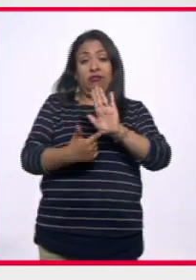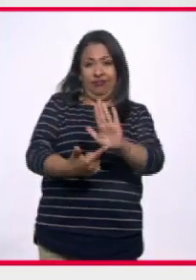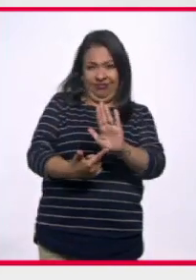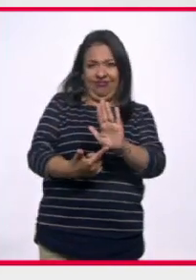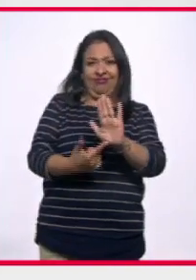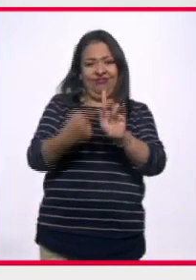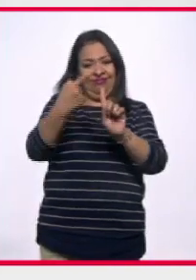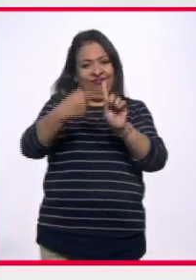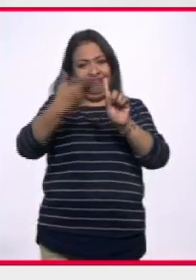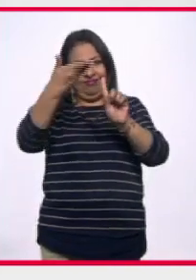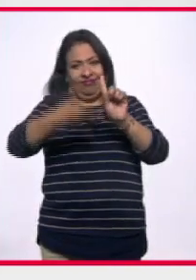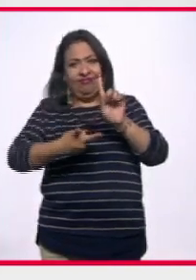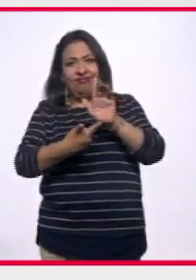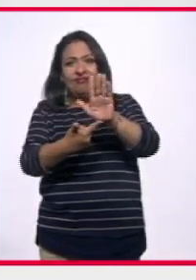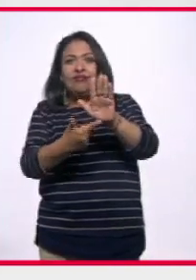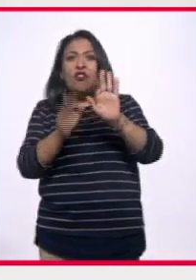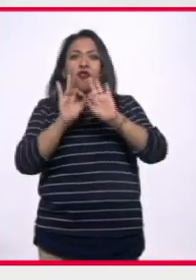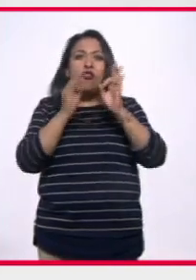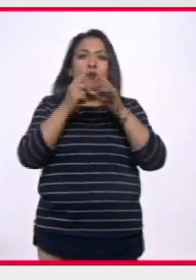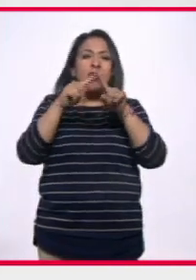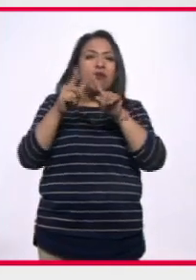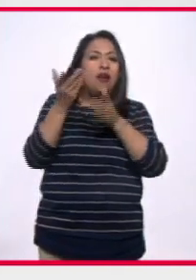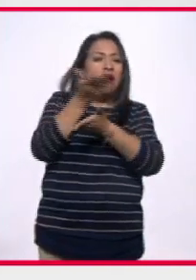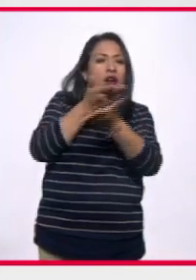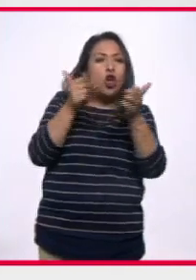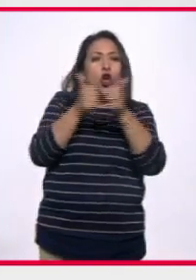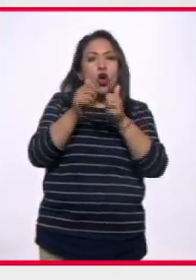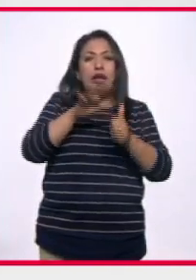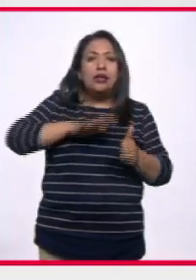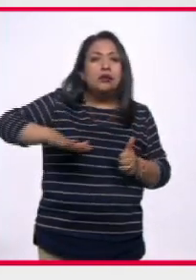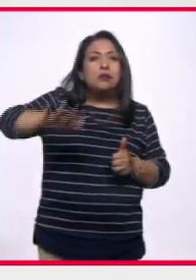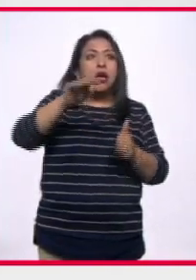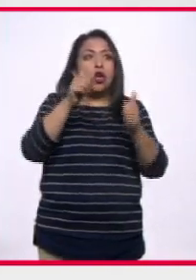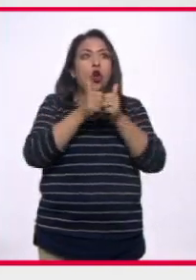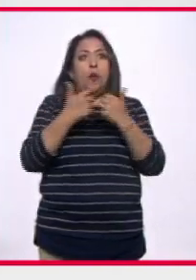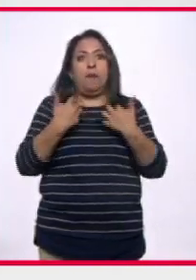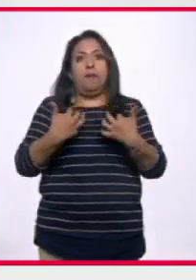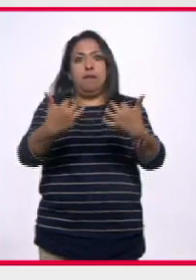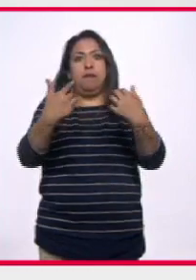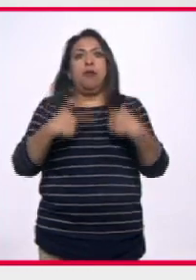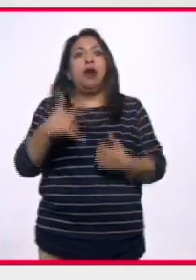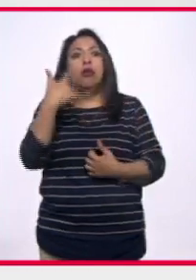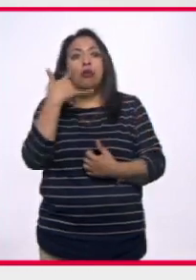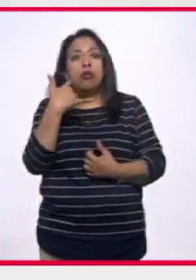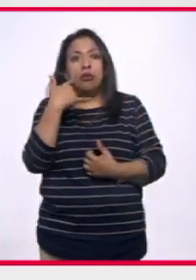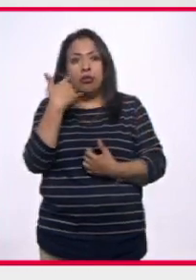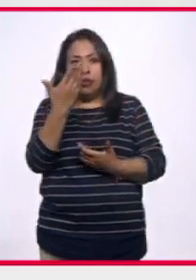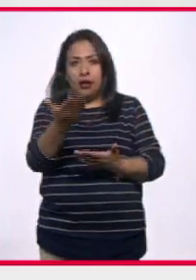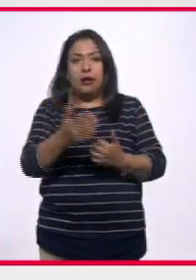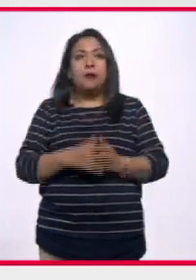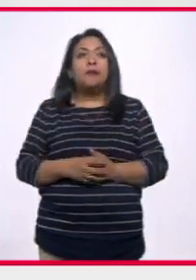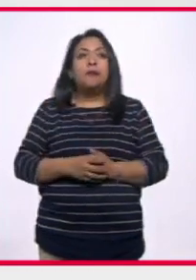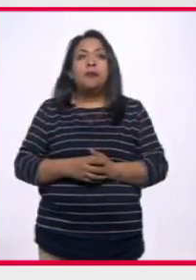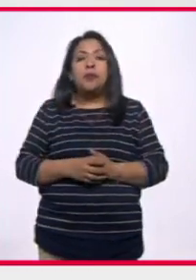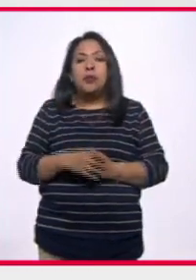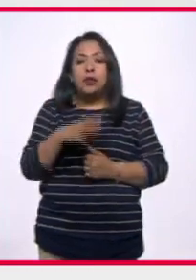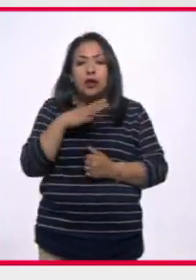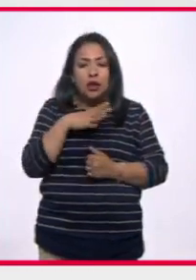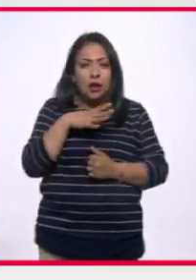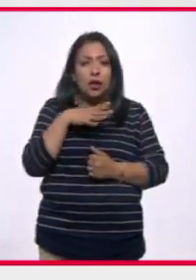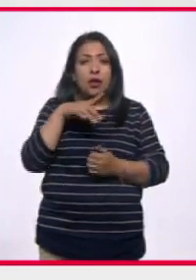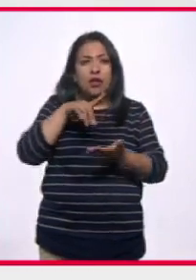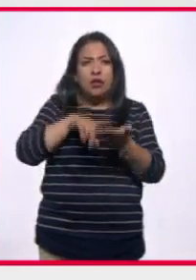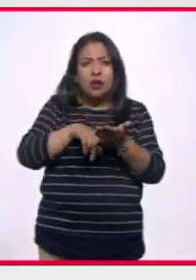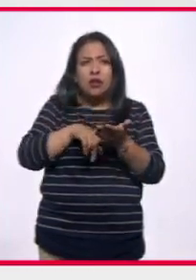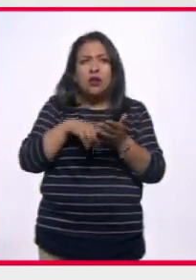vendrá con multi space and with the orient members la pieza explora las relaciones de movimiento y cuerpo